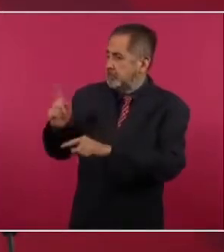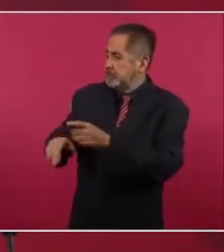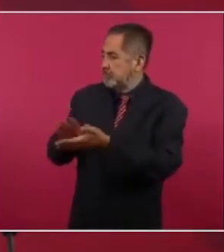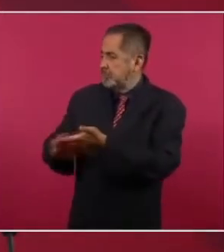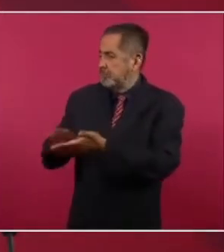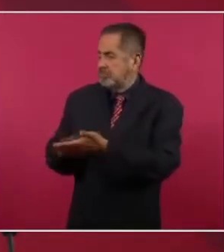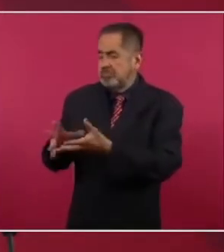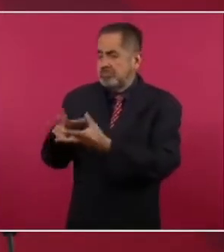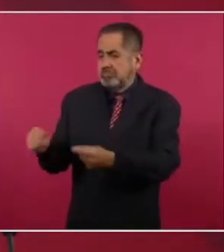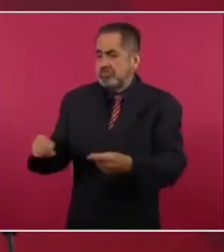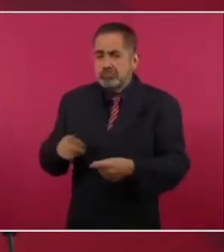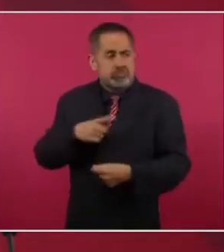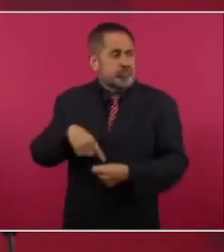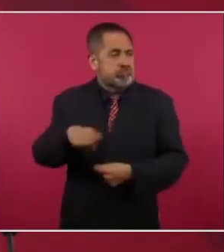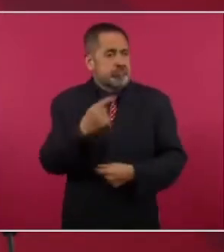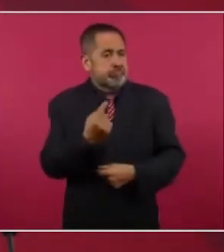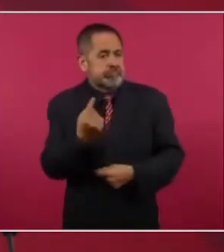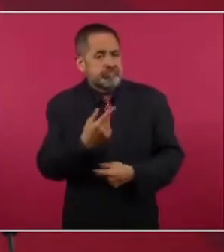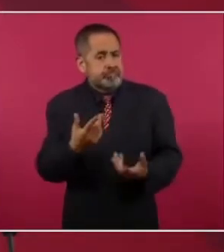con más cultura?